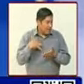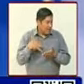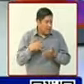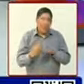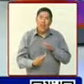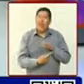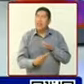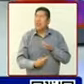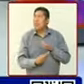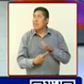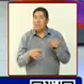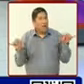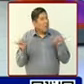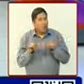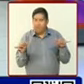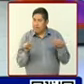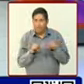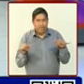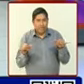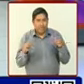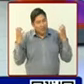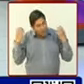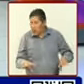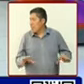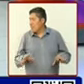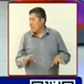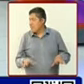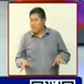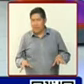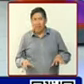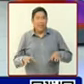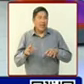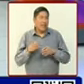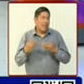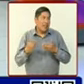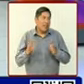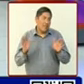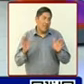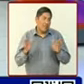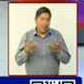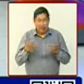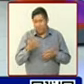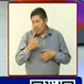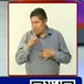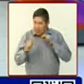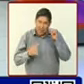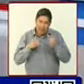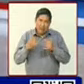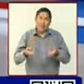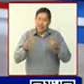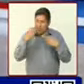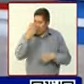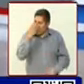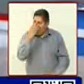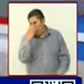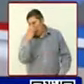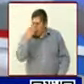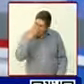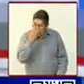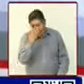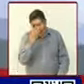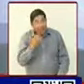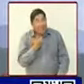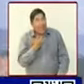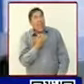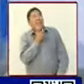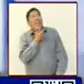en kinder, igual. No quería quedarme. Ay, no. Y no habilitaba, traían payasos en algunos casos para